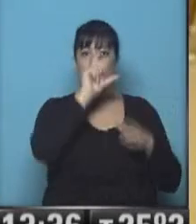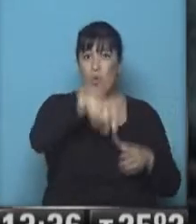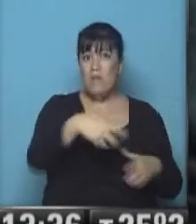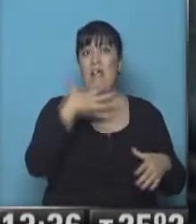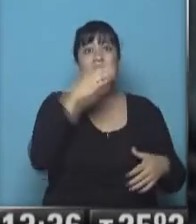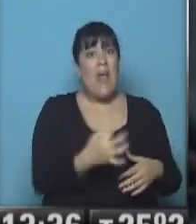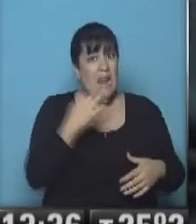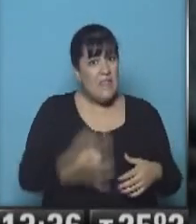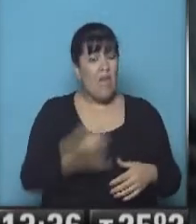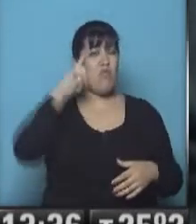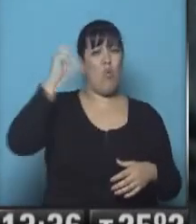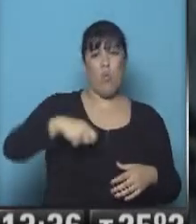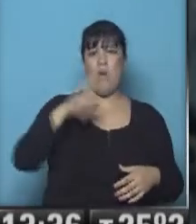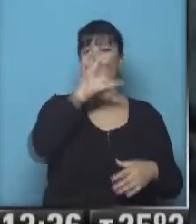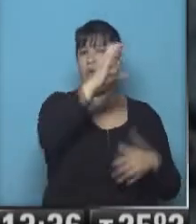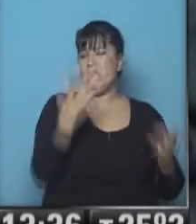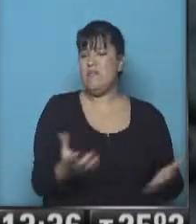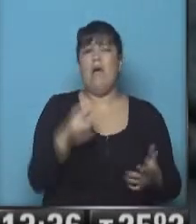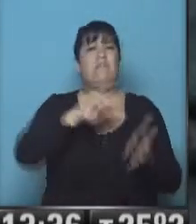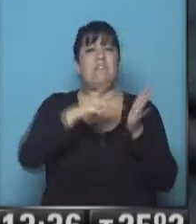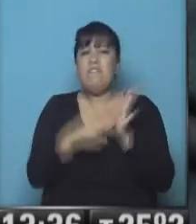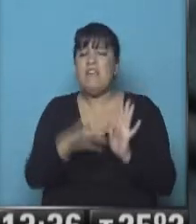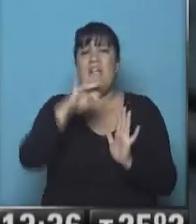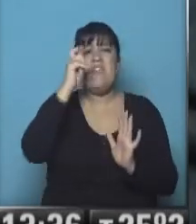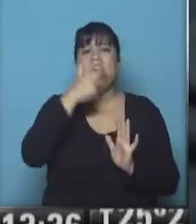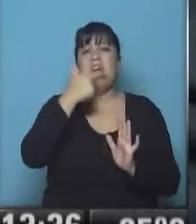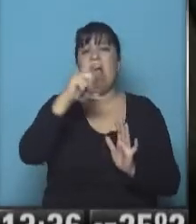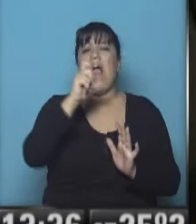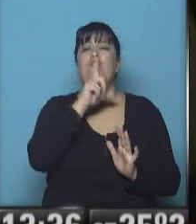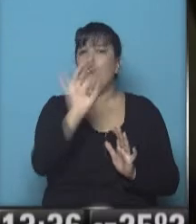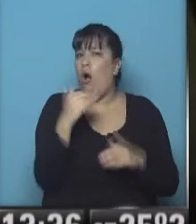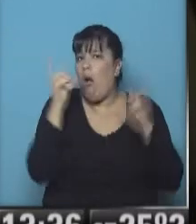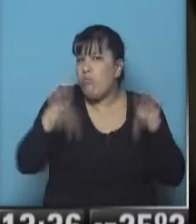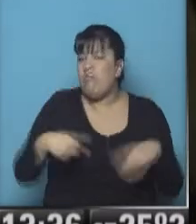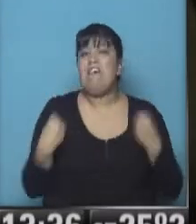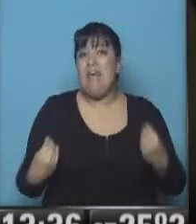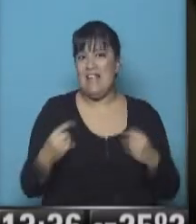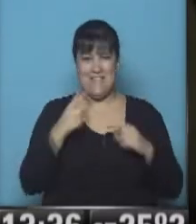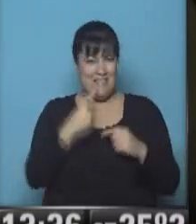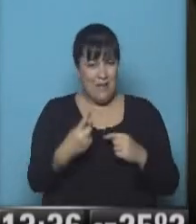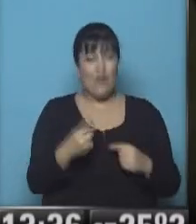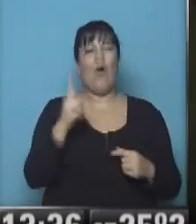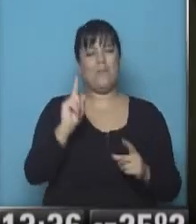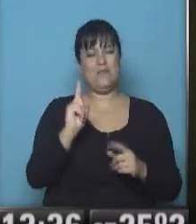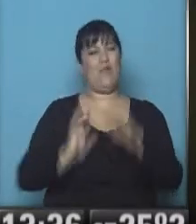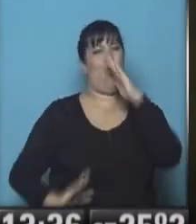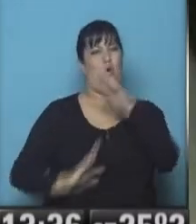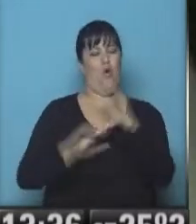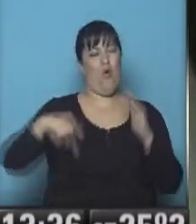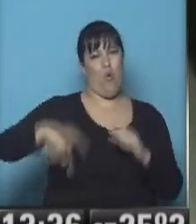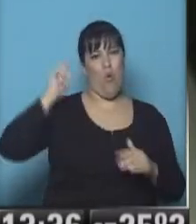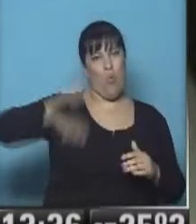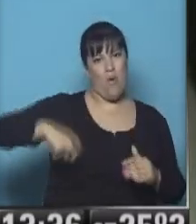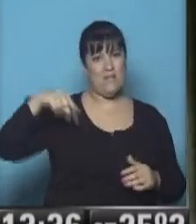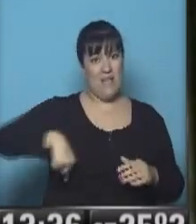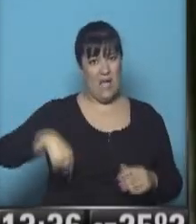juez provincial. No sé qué significa el desacato. El desacato es un invento que no sé qué es, dijo Zaffaroni en un reportaje a una radio y calificó